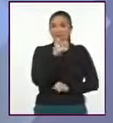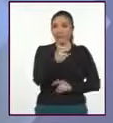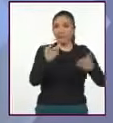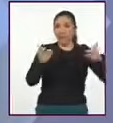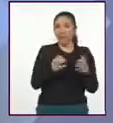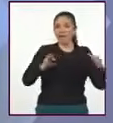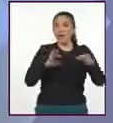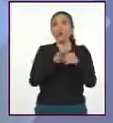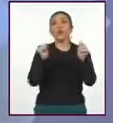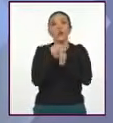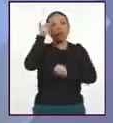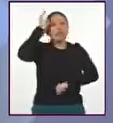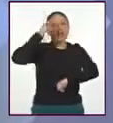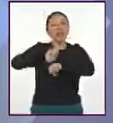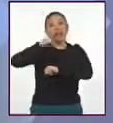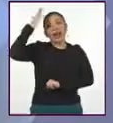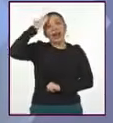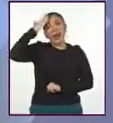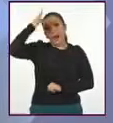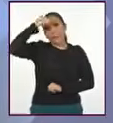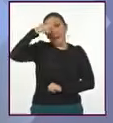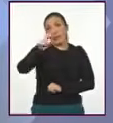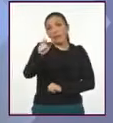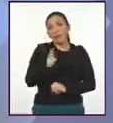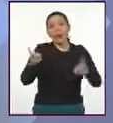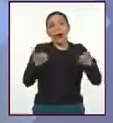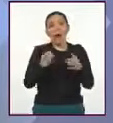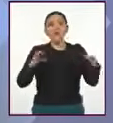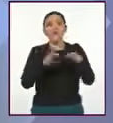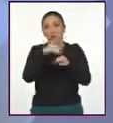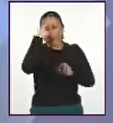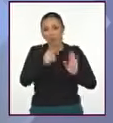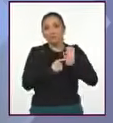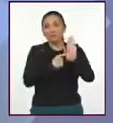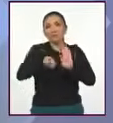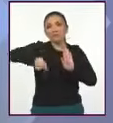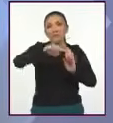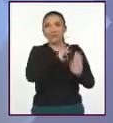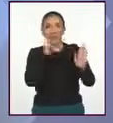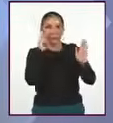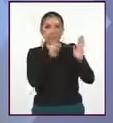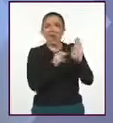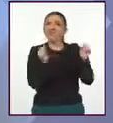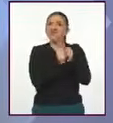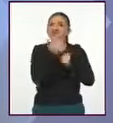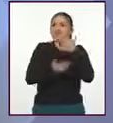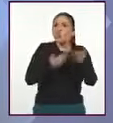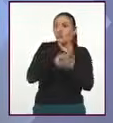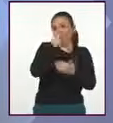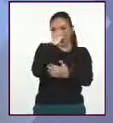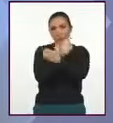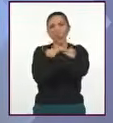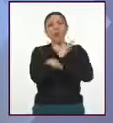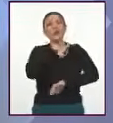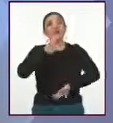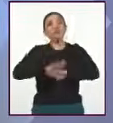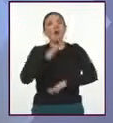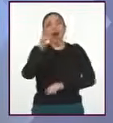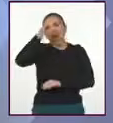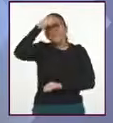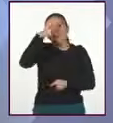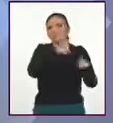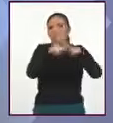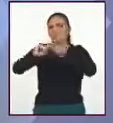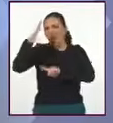a través de la Dirección General Aprende MX, pone a su disposición con propuestas educativas para poder fortalecer las